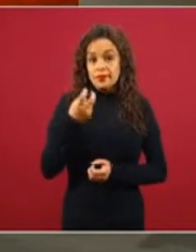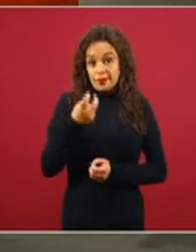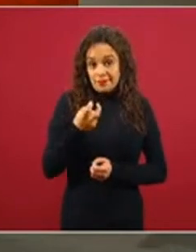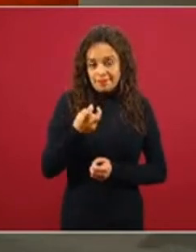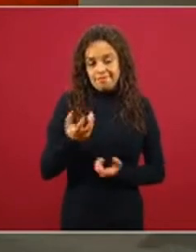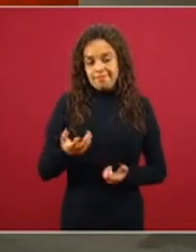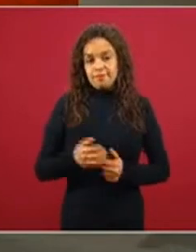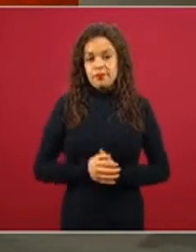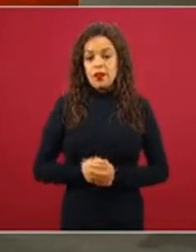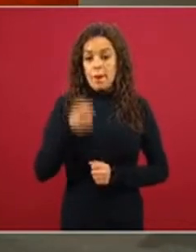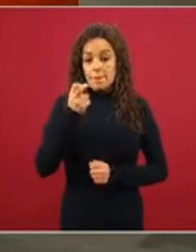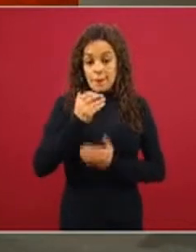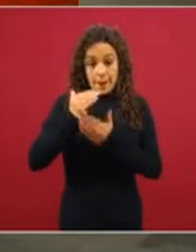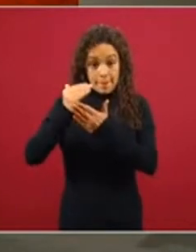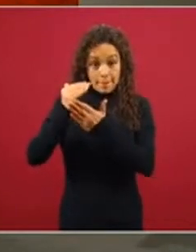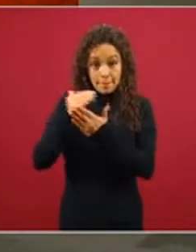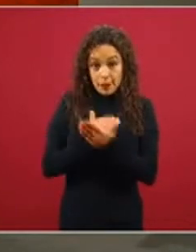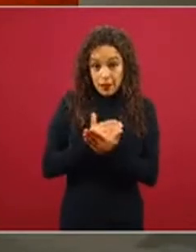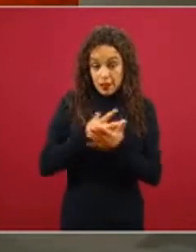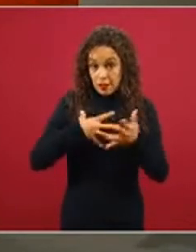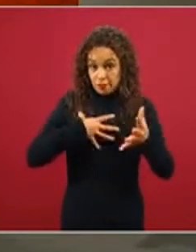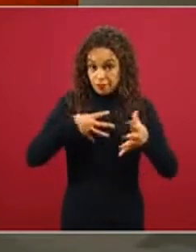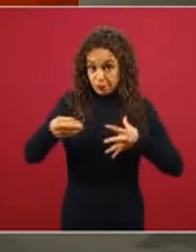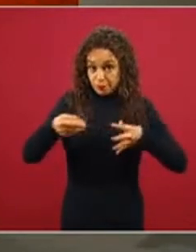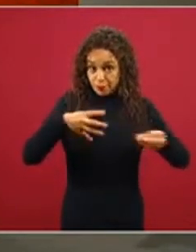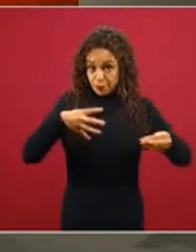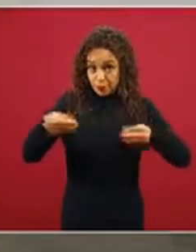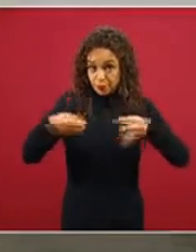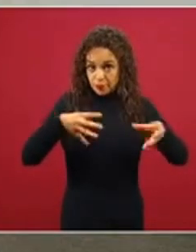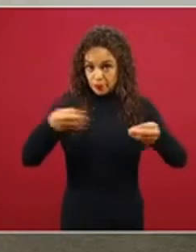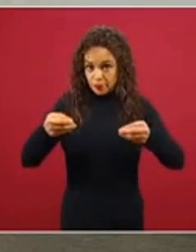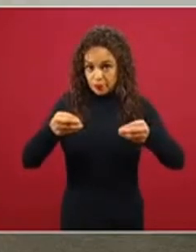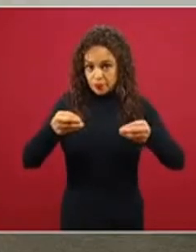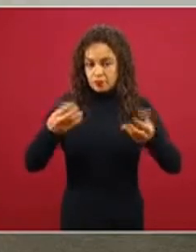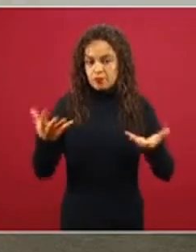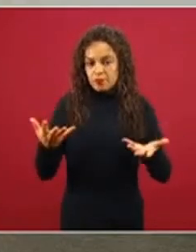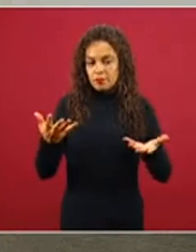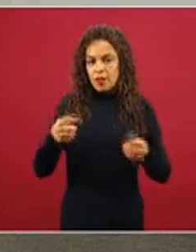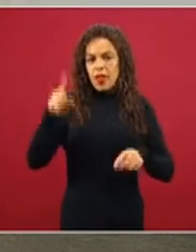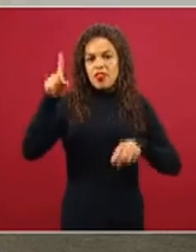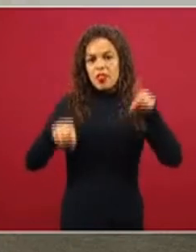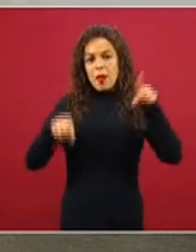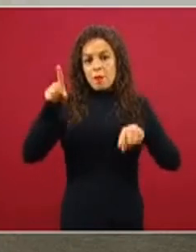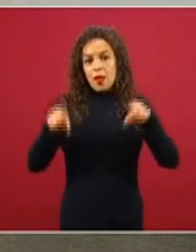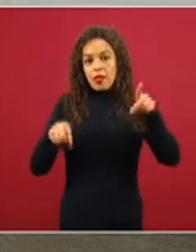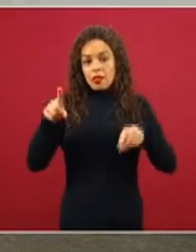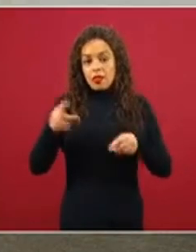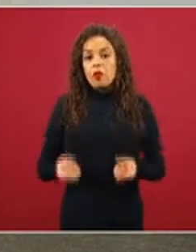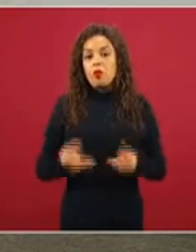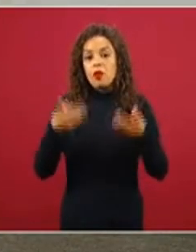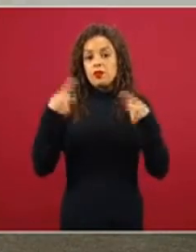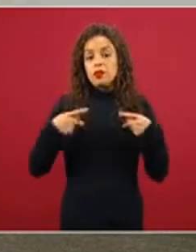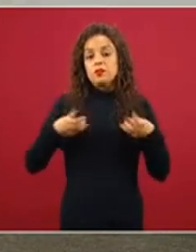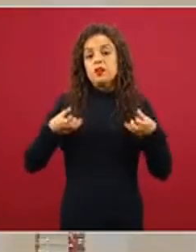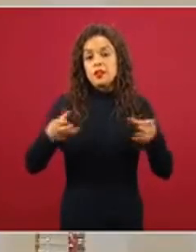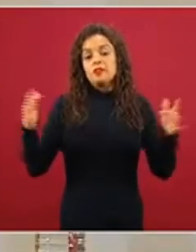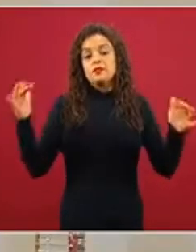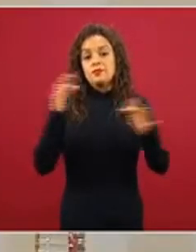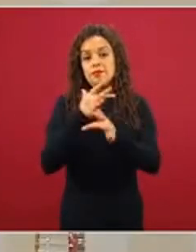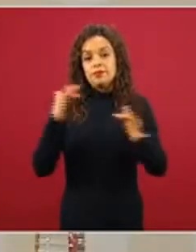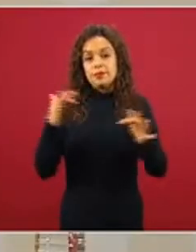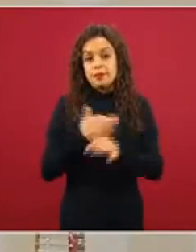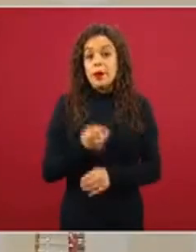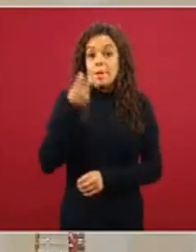reducción de los contagios depende de la reducción de la movilidad en espacio público. Y por eso presentamos este